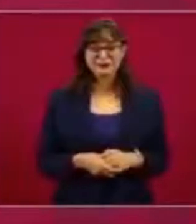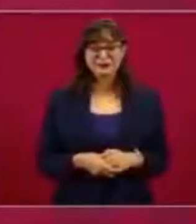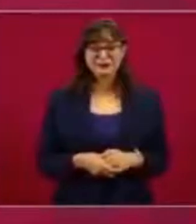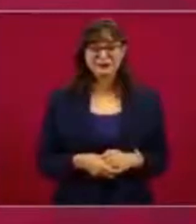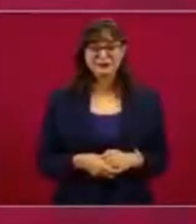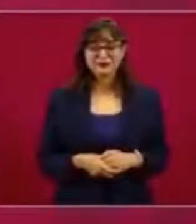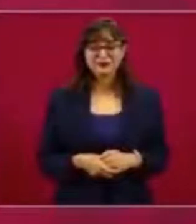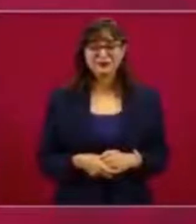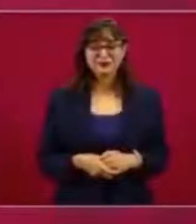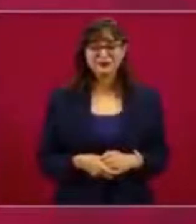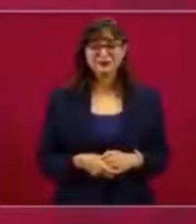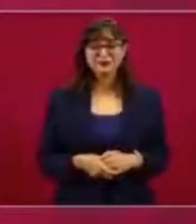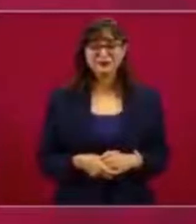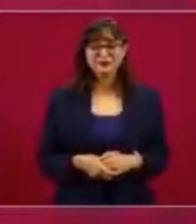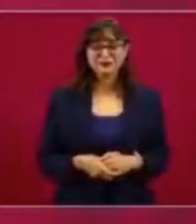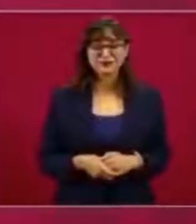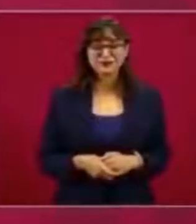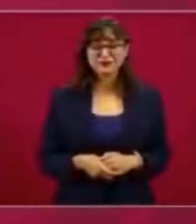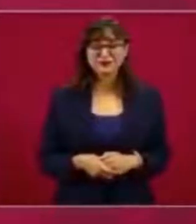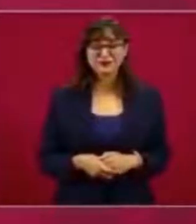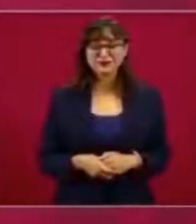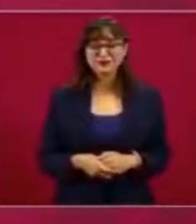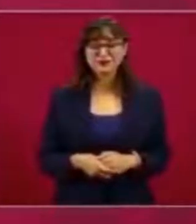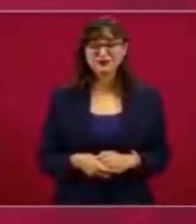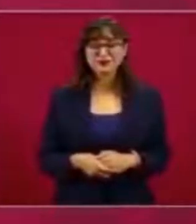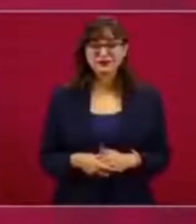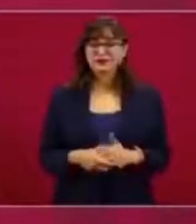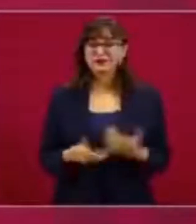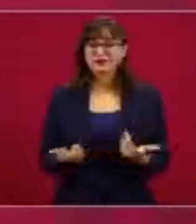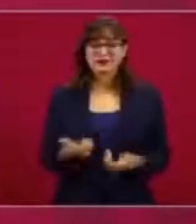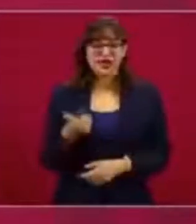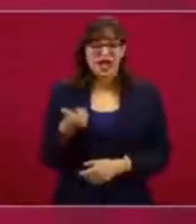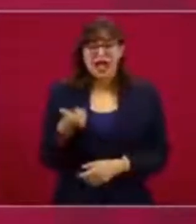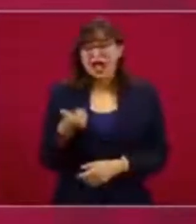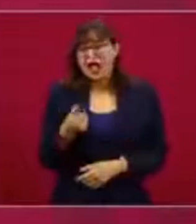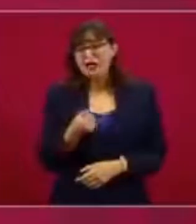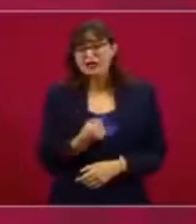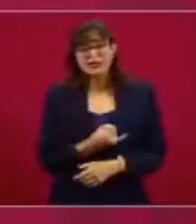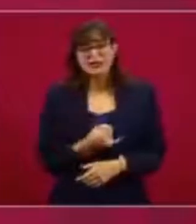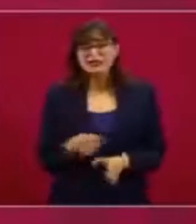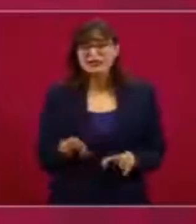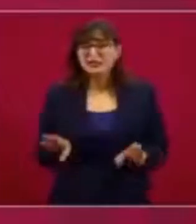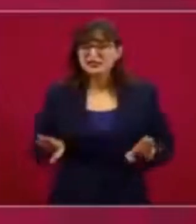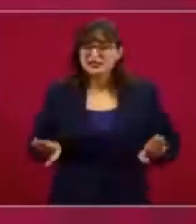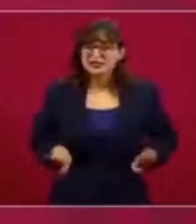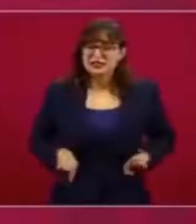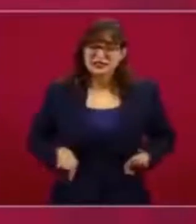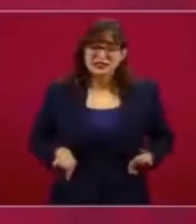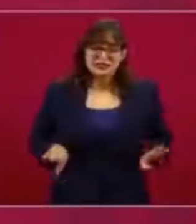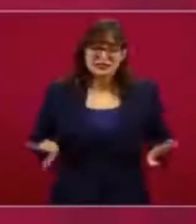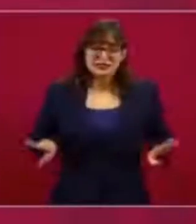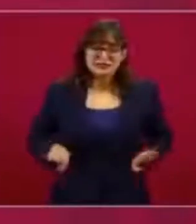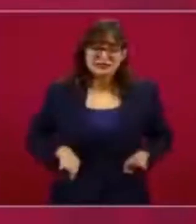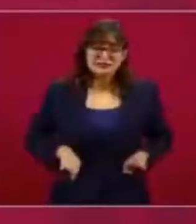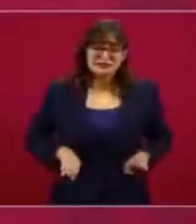Todo esto era el distintivo de los gobiernos neoliberales.